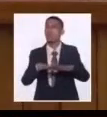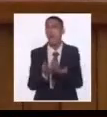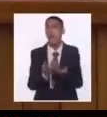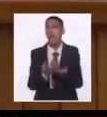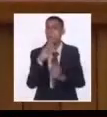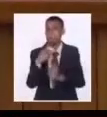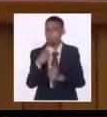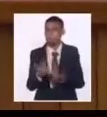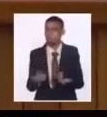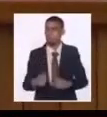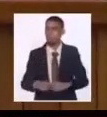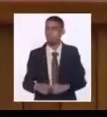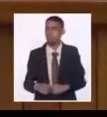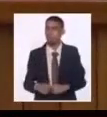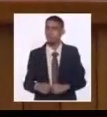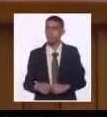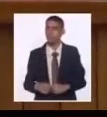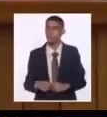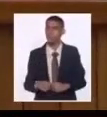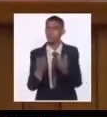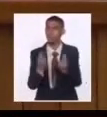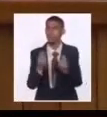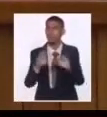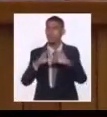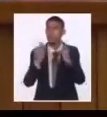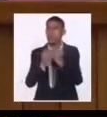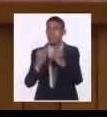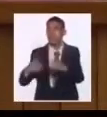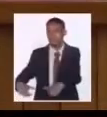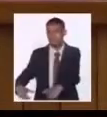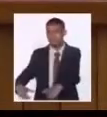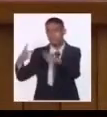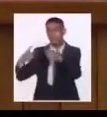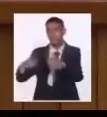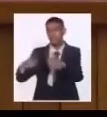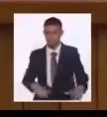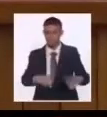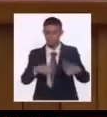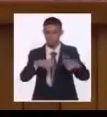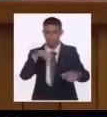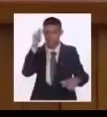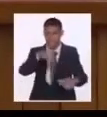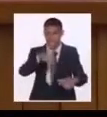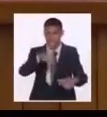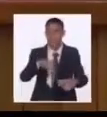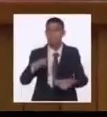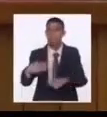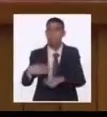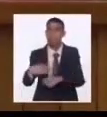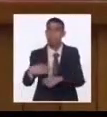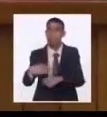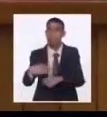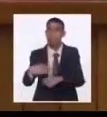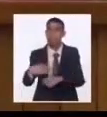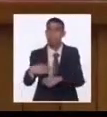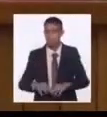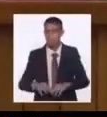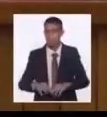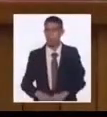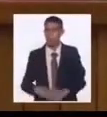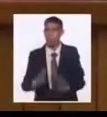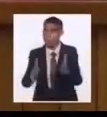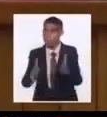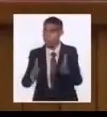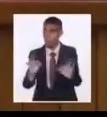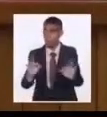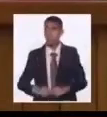hizo un estanque, 4 metros a la redonda, y criaban pescado ahí, peces. Pescado después que lo cogemos.